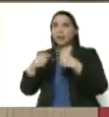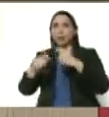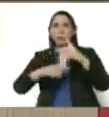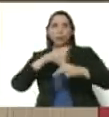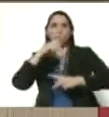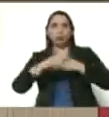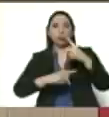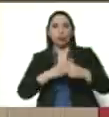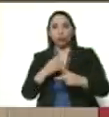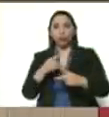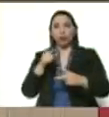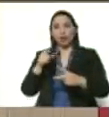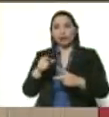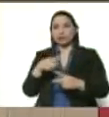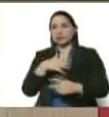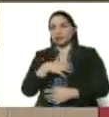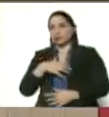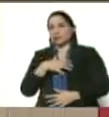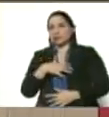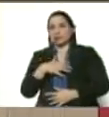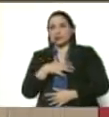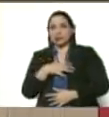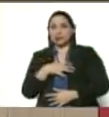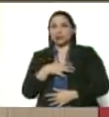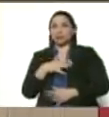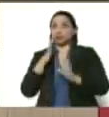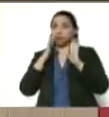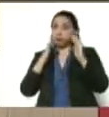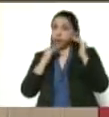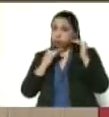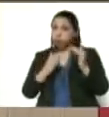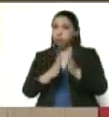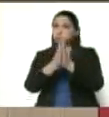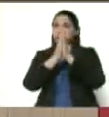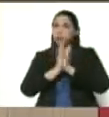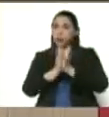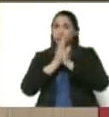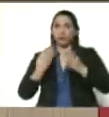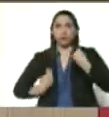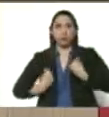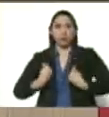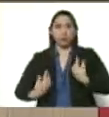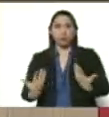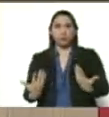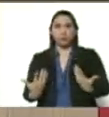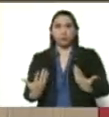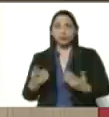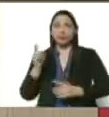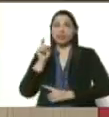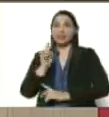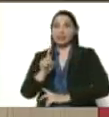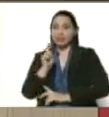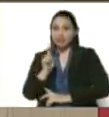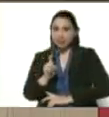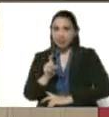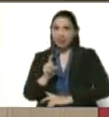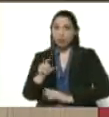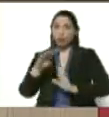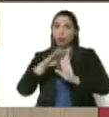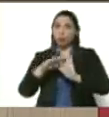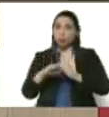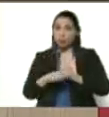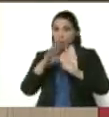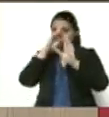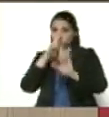producto? Es una situación que nos debe llamar a la reflexión y a la preocupación. La necesidad del cumplimiento